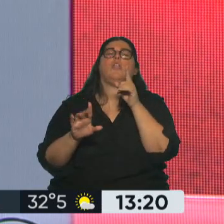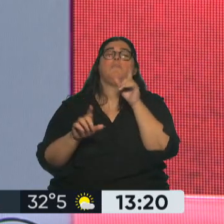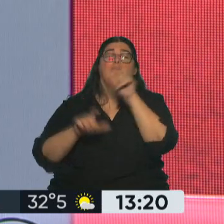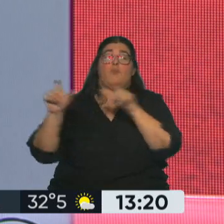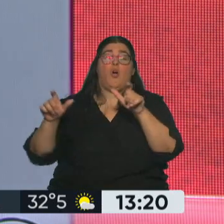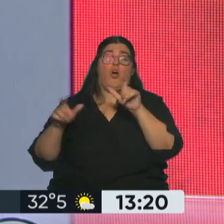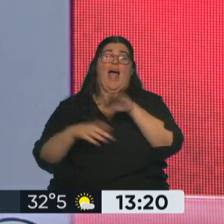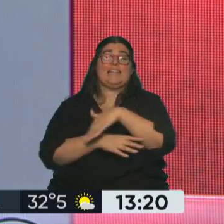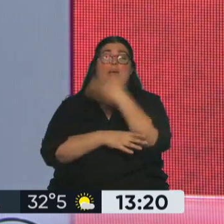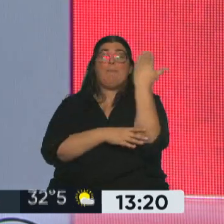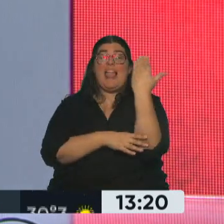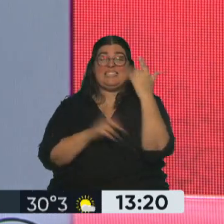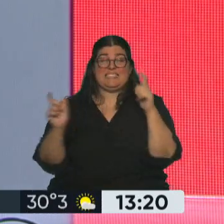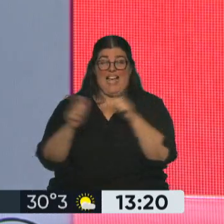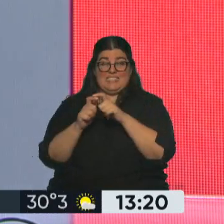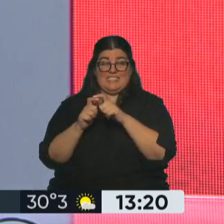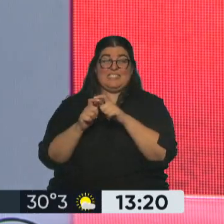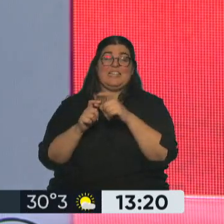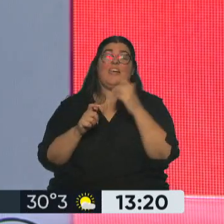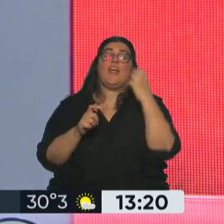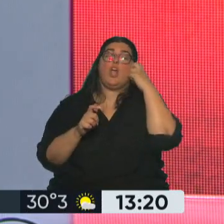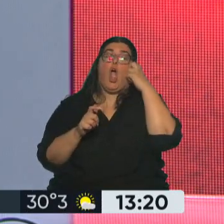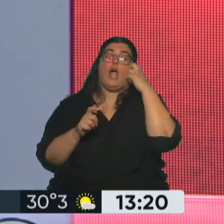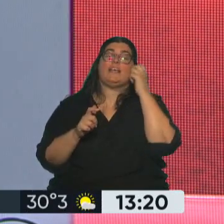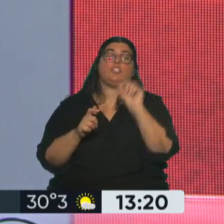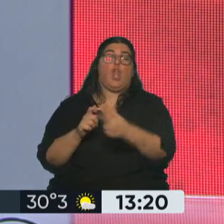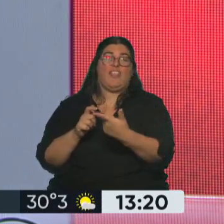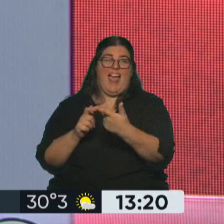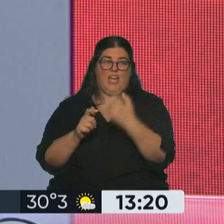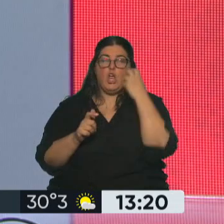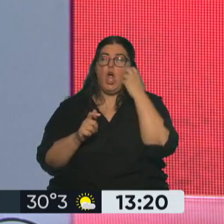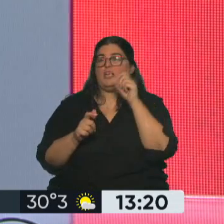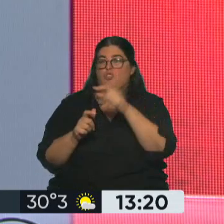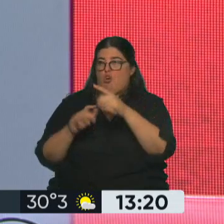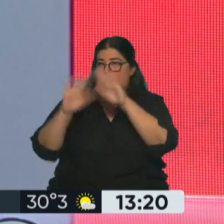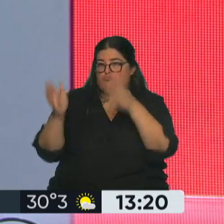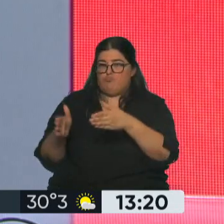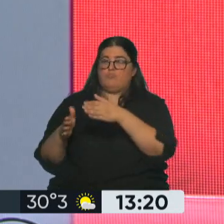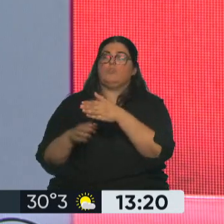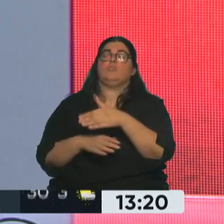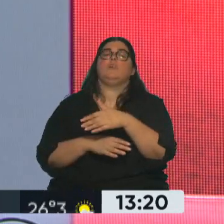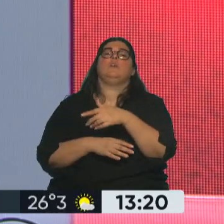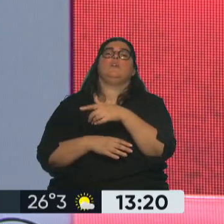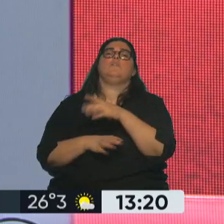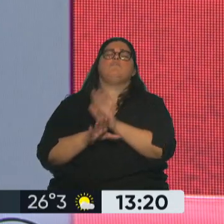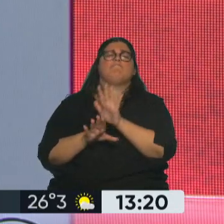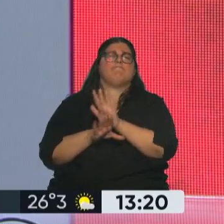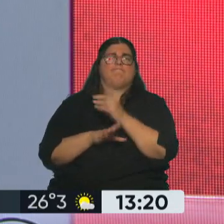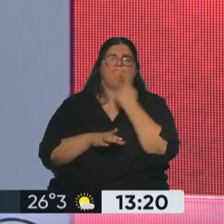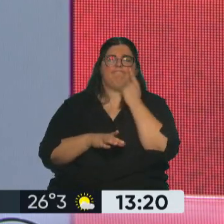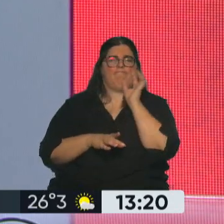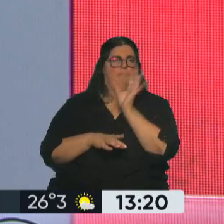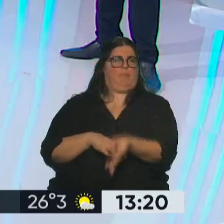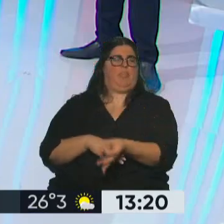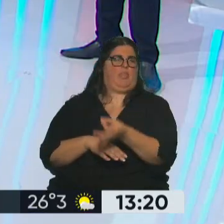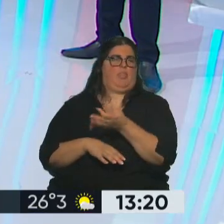asambleístas del Congreso ordinario, ¿no? De la Asamblea Nacional. Esto me parece que es un síntoma o una muestra de